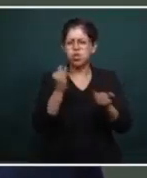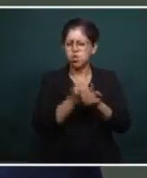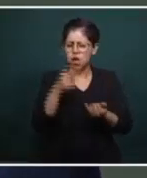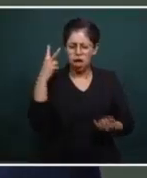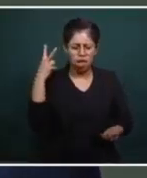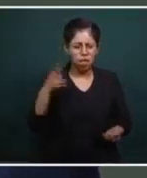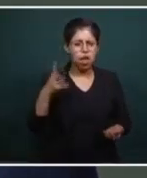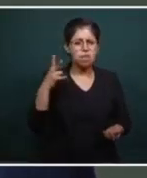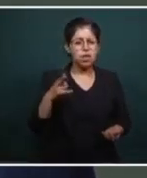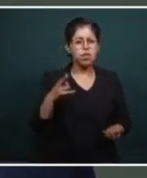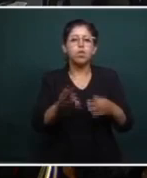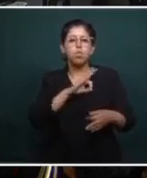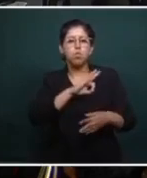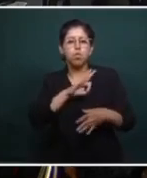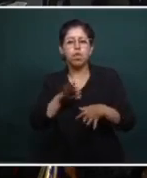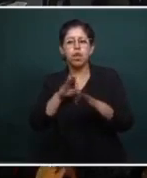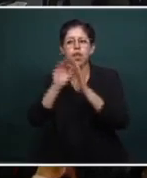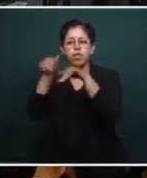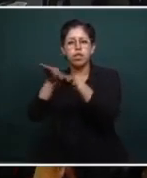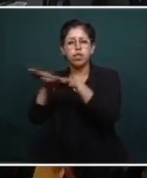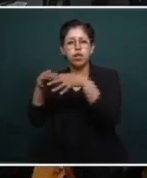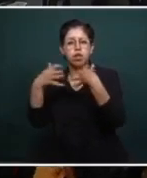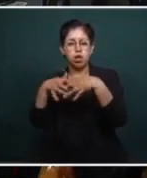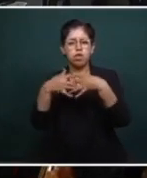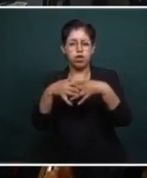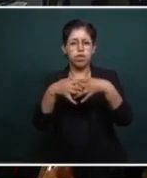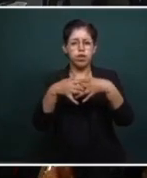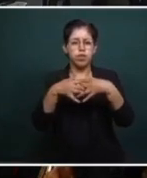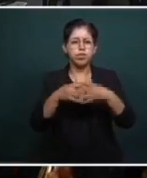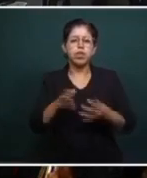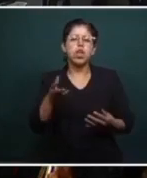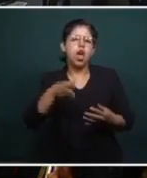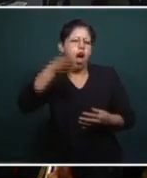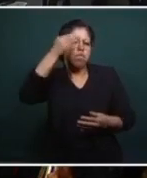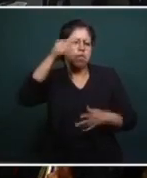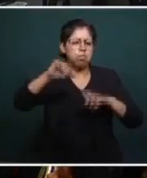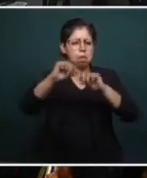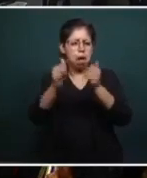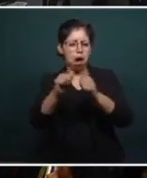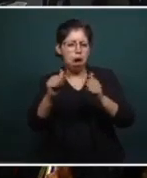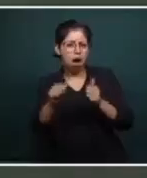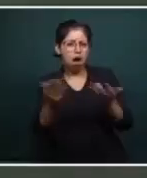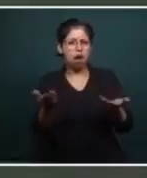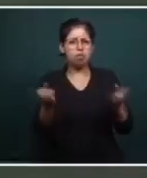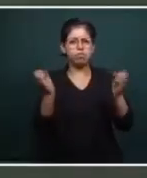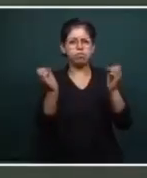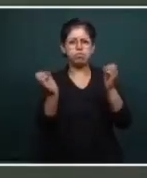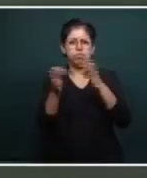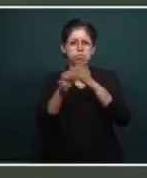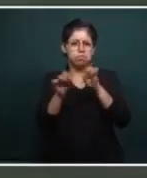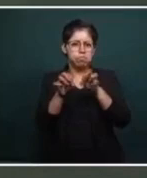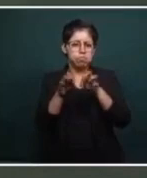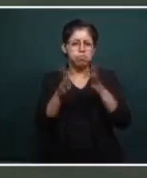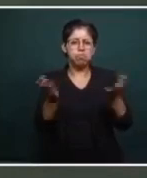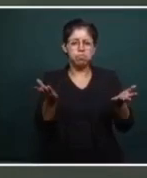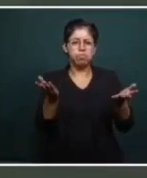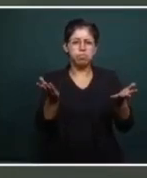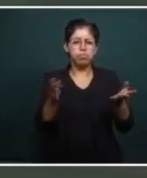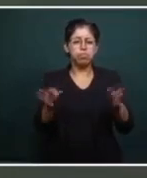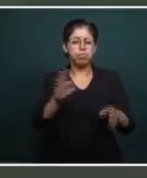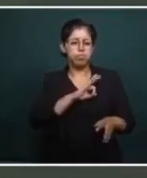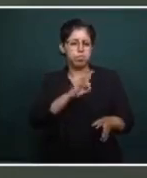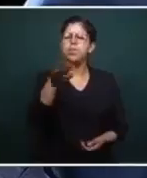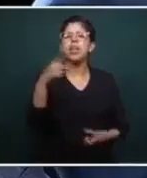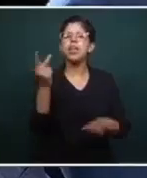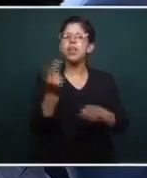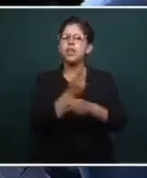el gobernador del Estado de México, Alfredo del Mazo, presentaron los detalles de la estrategia de seguridad en la que se prevé el despliegue de